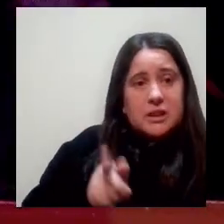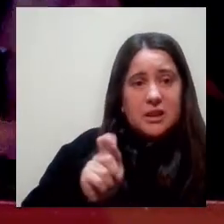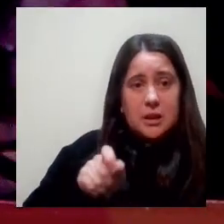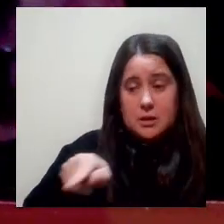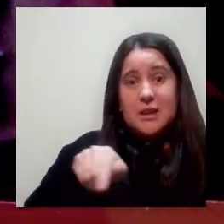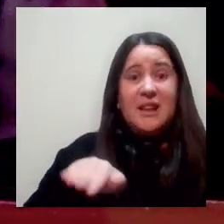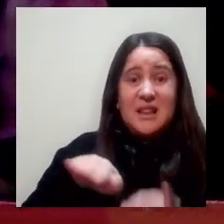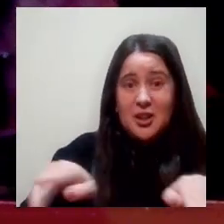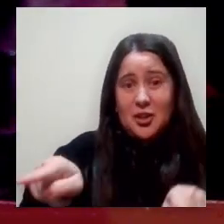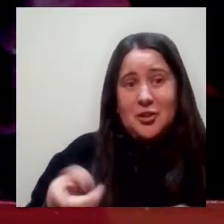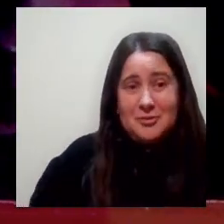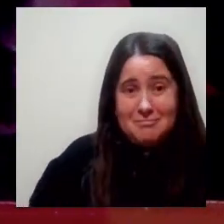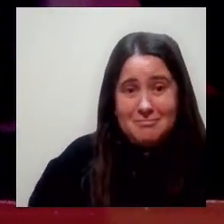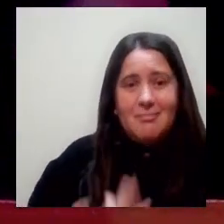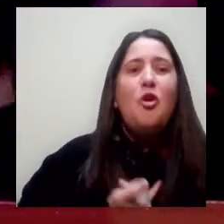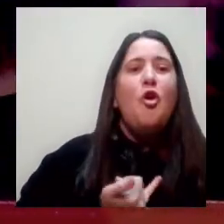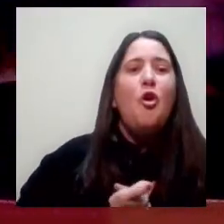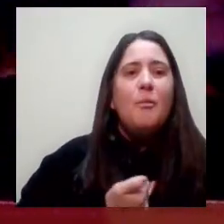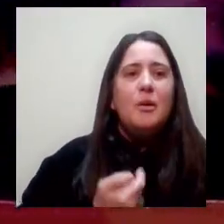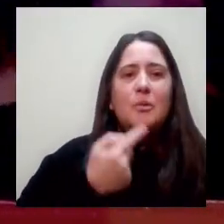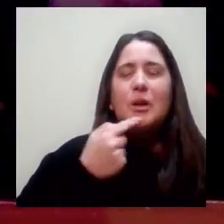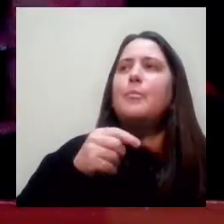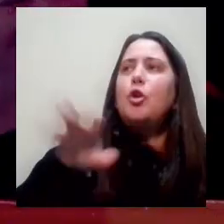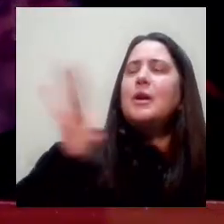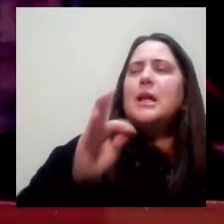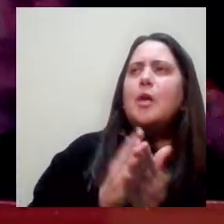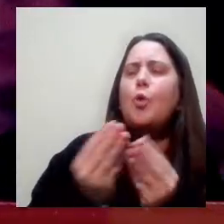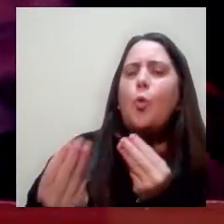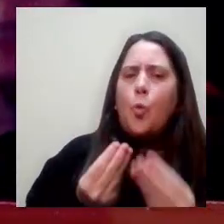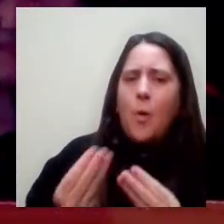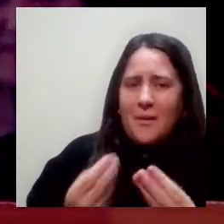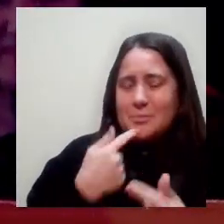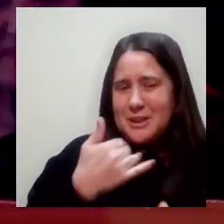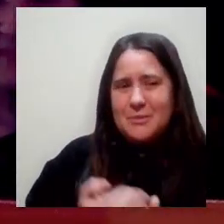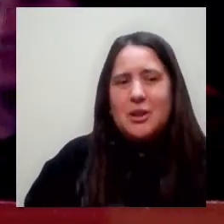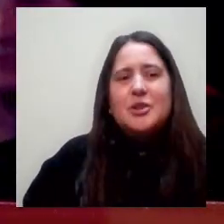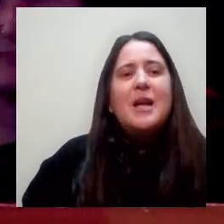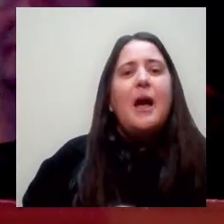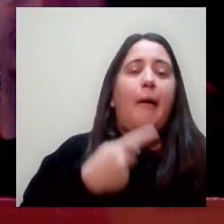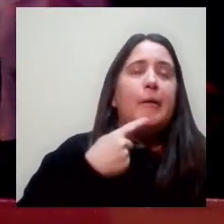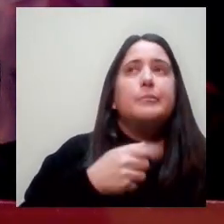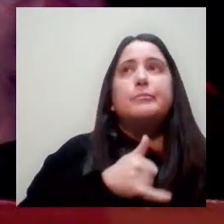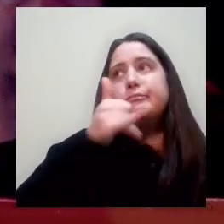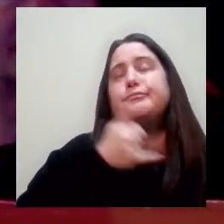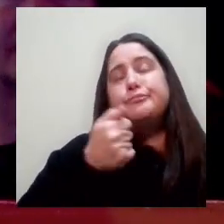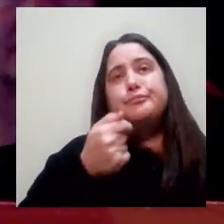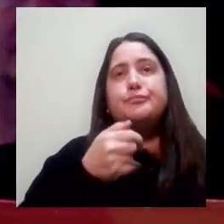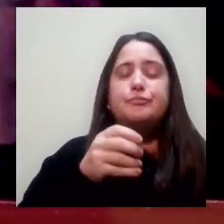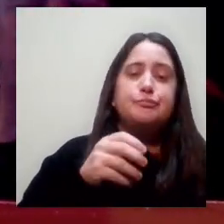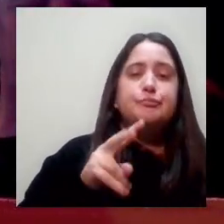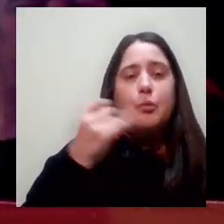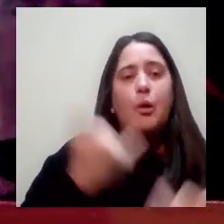infancia. ¿Cómo? ¿Qué texto leer? Vamos a buscar información sobre los capibara, que están muy en boga